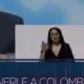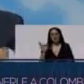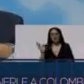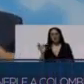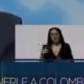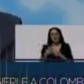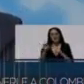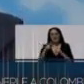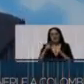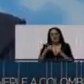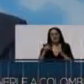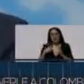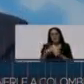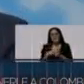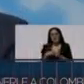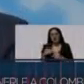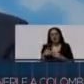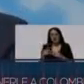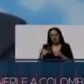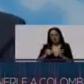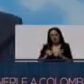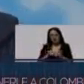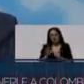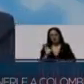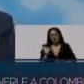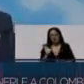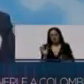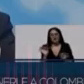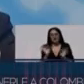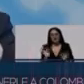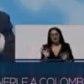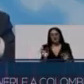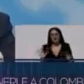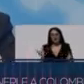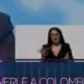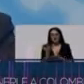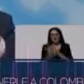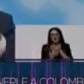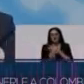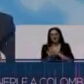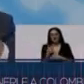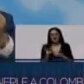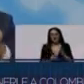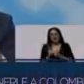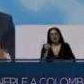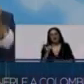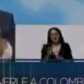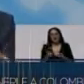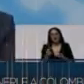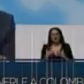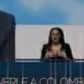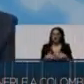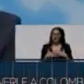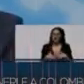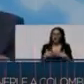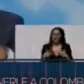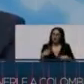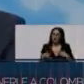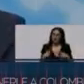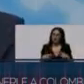protestas. La gente está protestando contra el hambre, lo que nunca había sido posible. Ya había